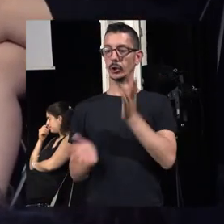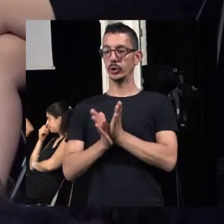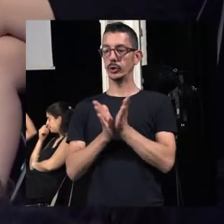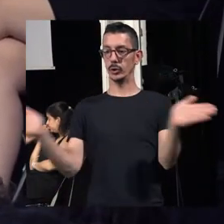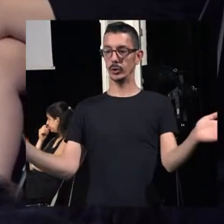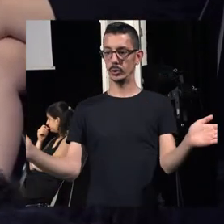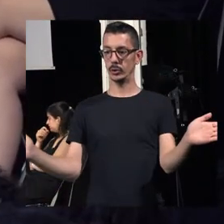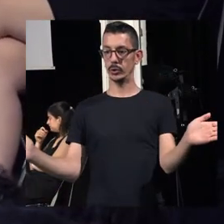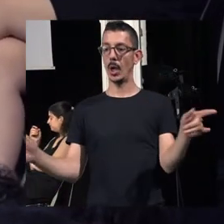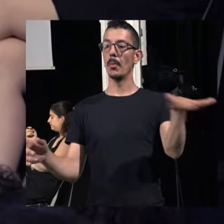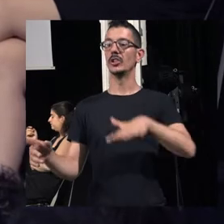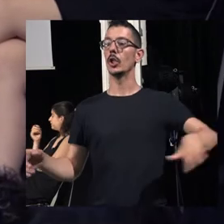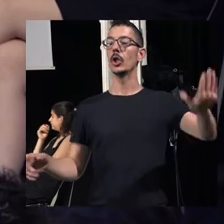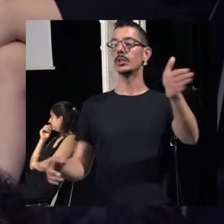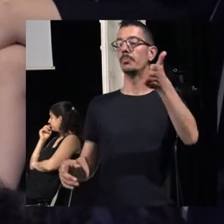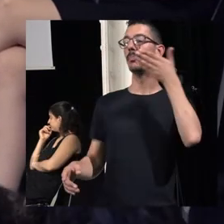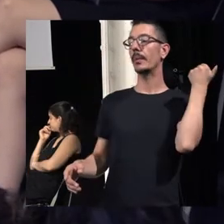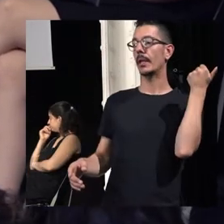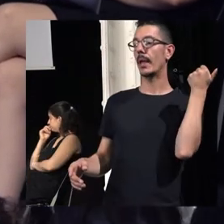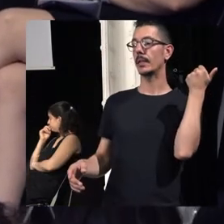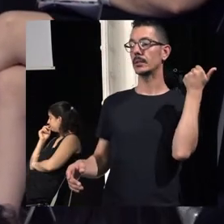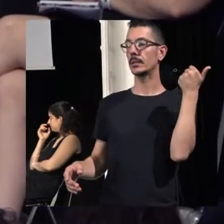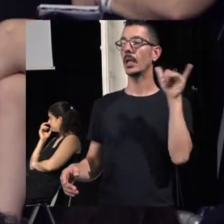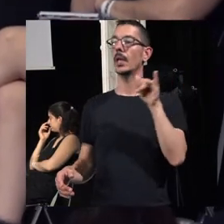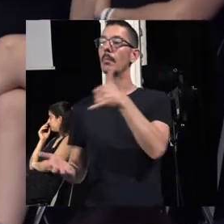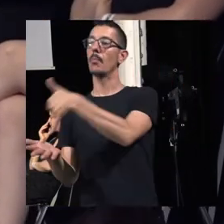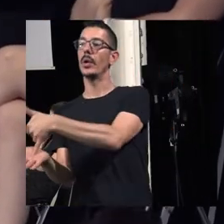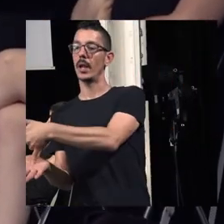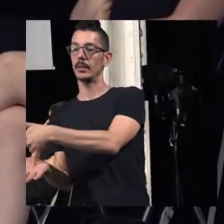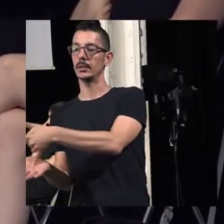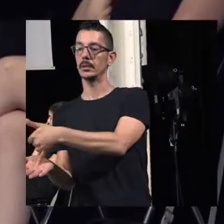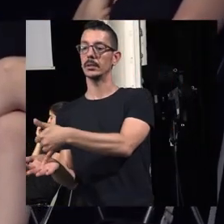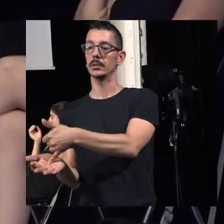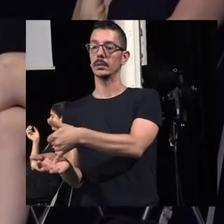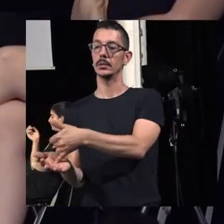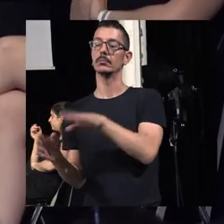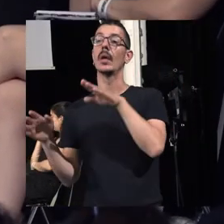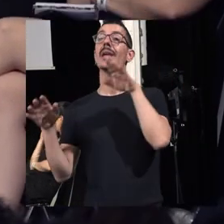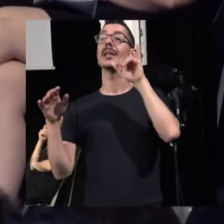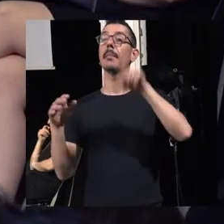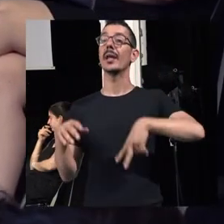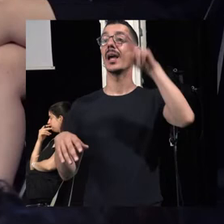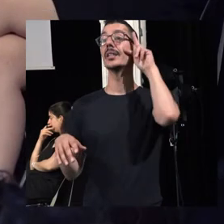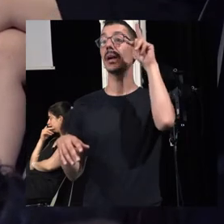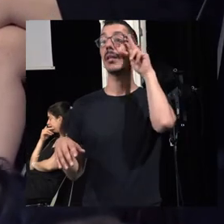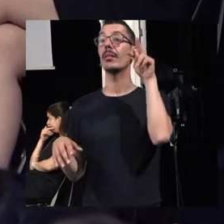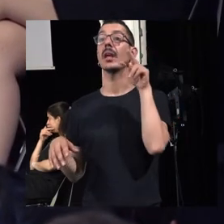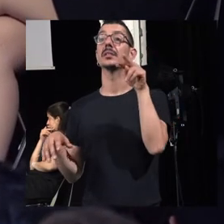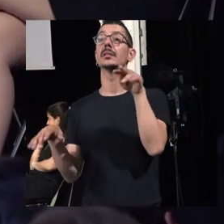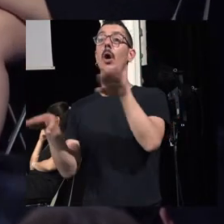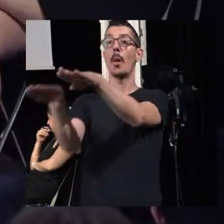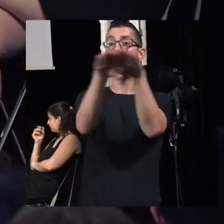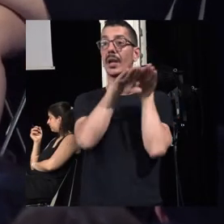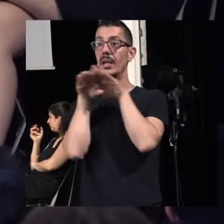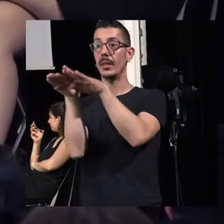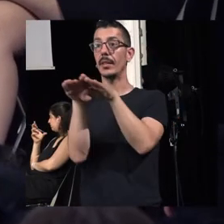posiciones privilegiadas y posiciones vulnerables, al homogeneizar diferentes experiencias bajo una nueva categoría que sería otra